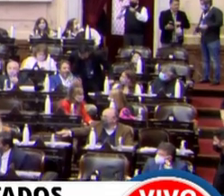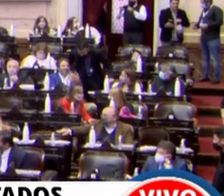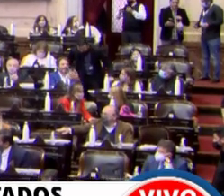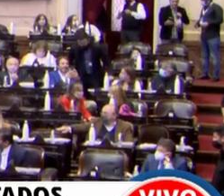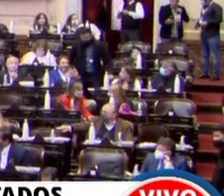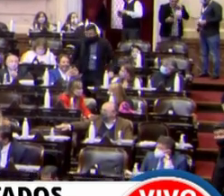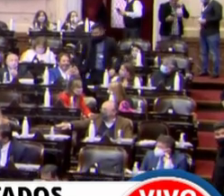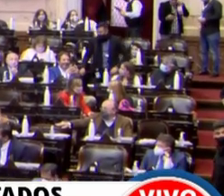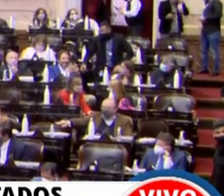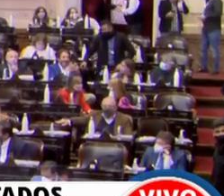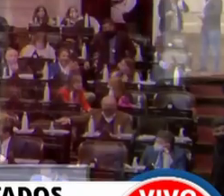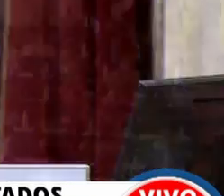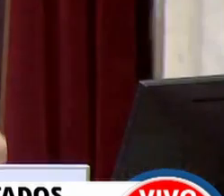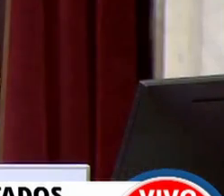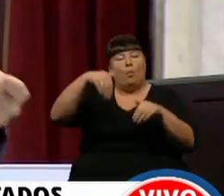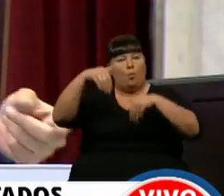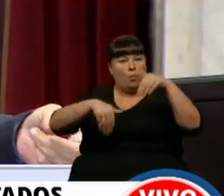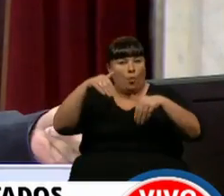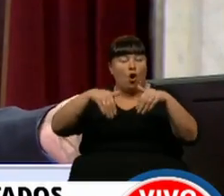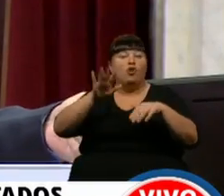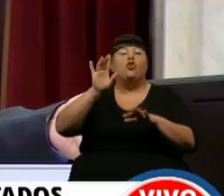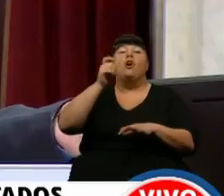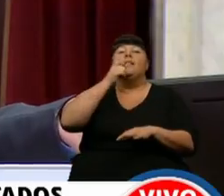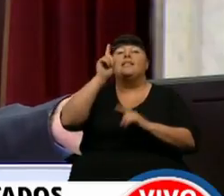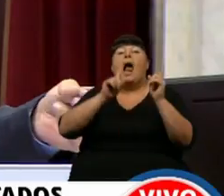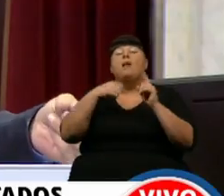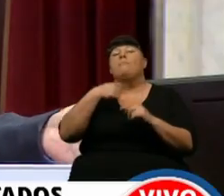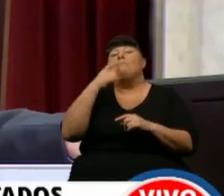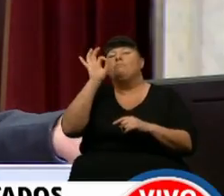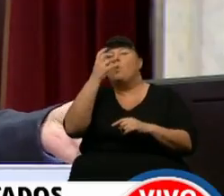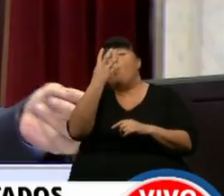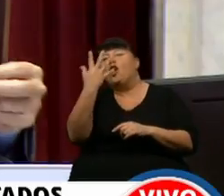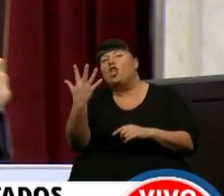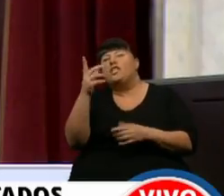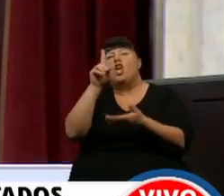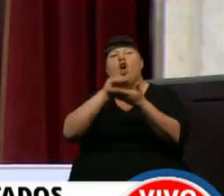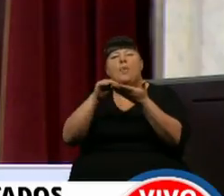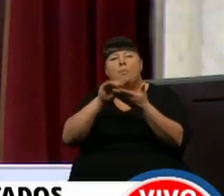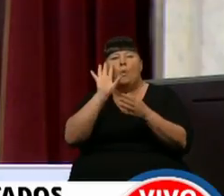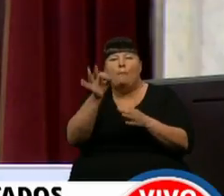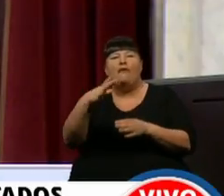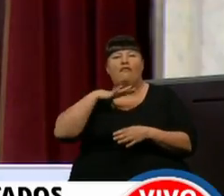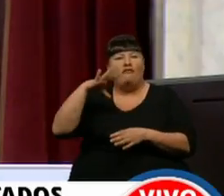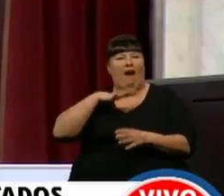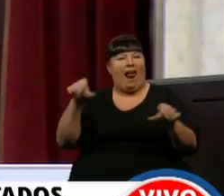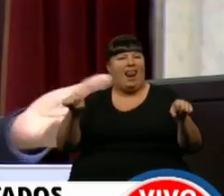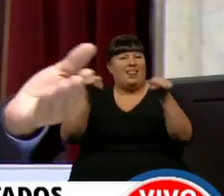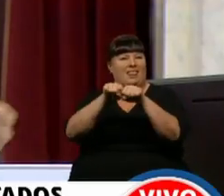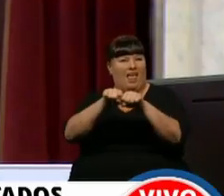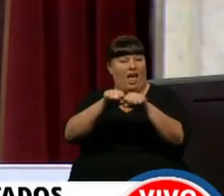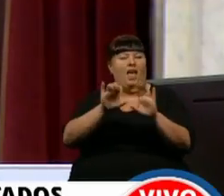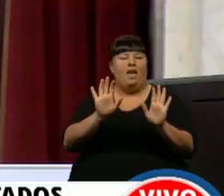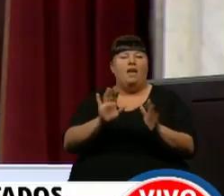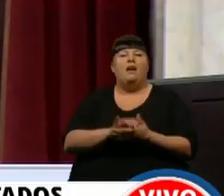bueno vamos a habilitar la votación eventualmente distingo que hay 45 diputados que todavía no han podido lograrse